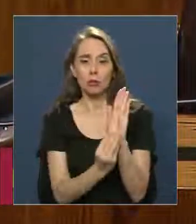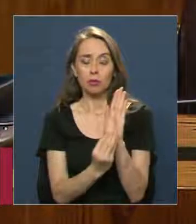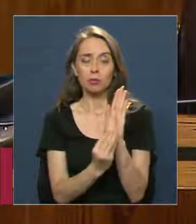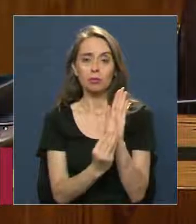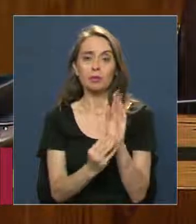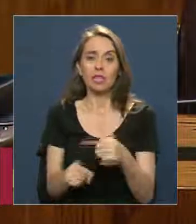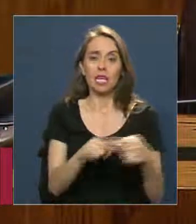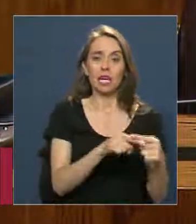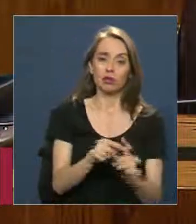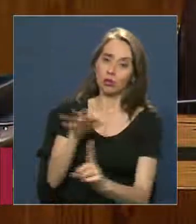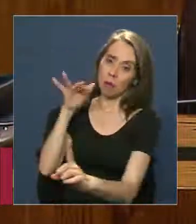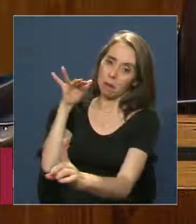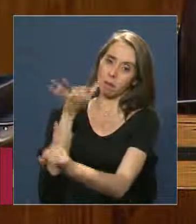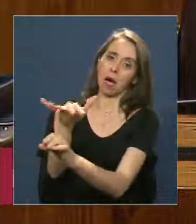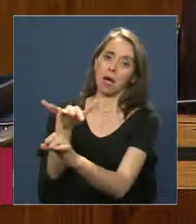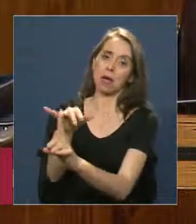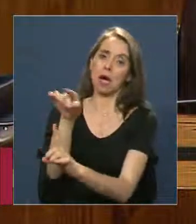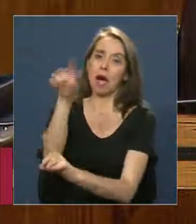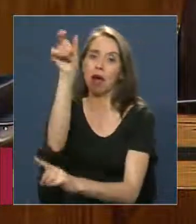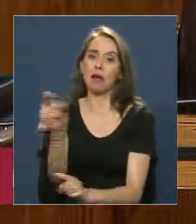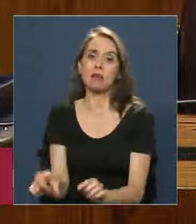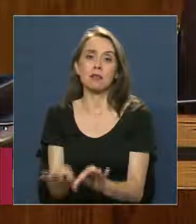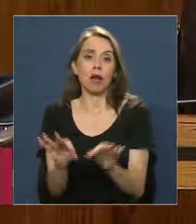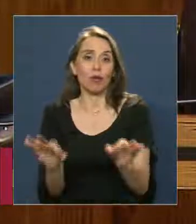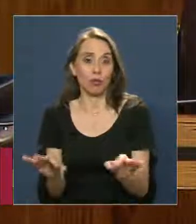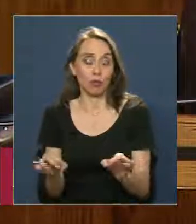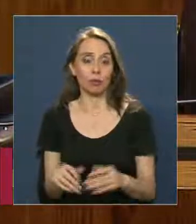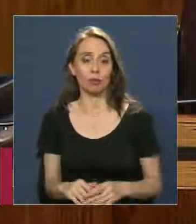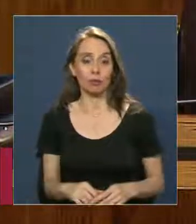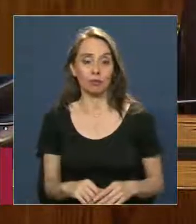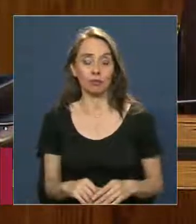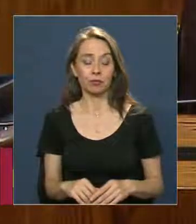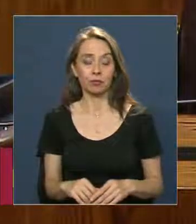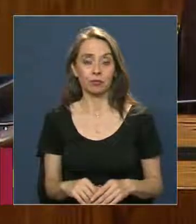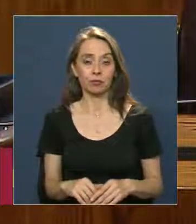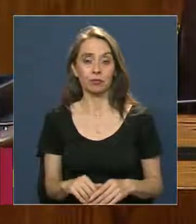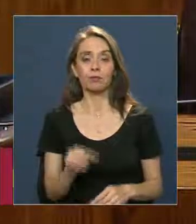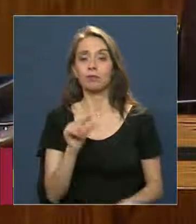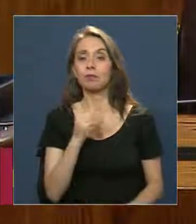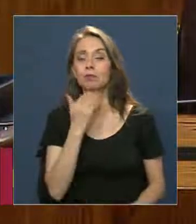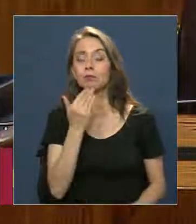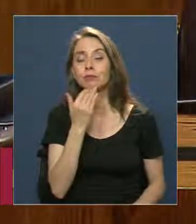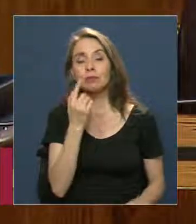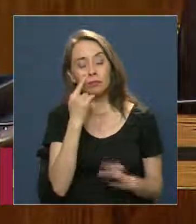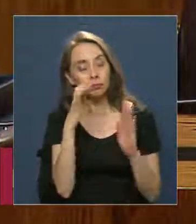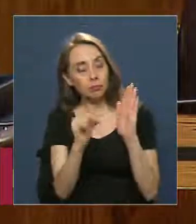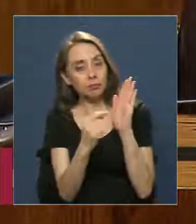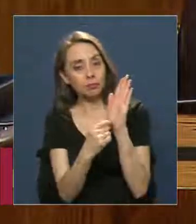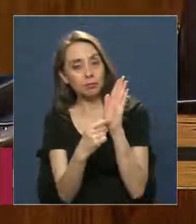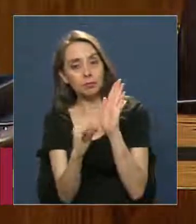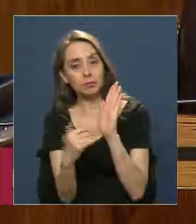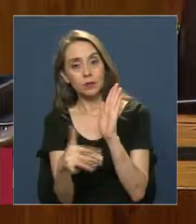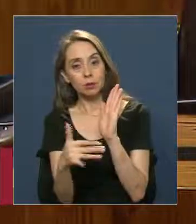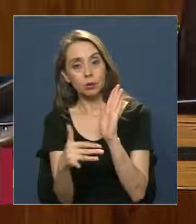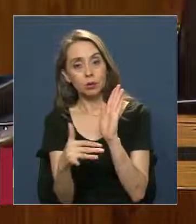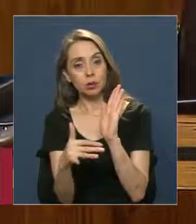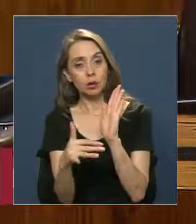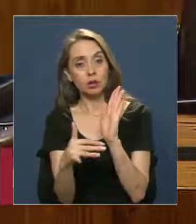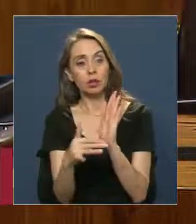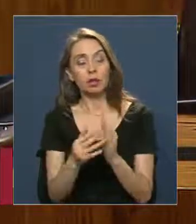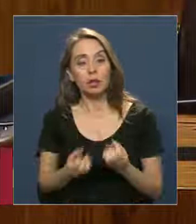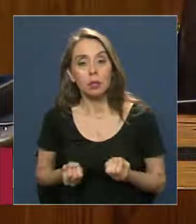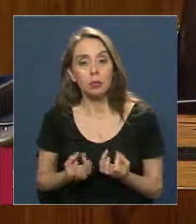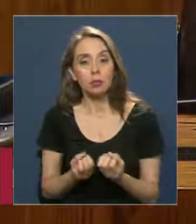reproche social que conductas como estas merecen. Una observación menor que sí creo que es importante, tanto en la